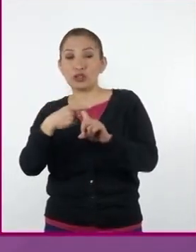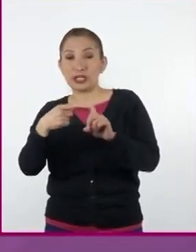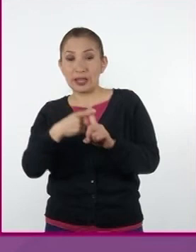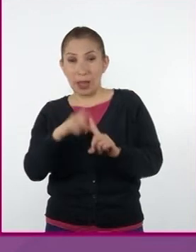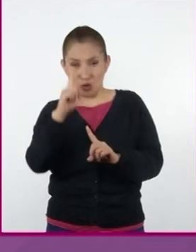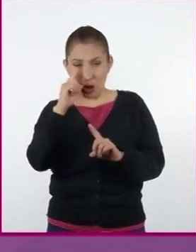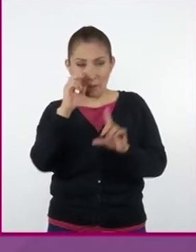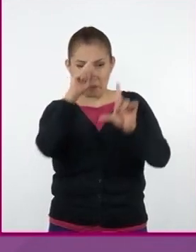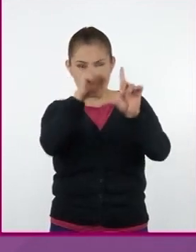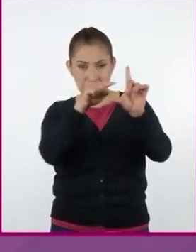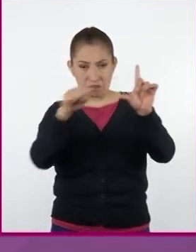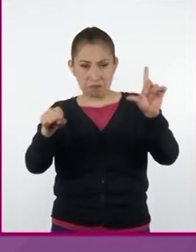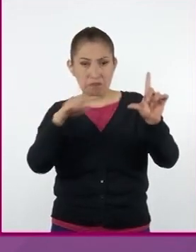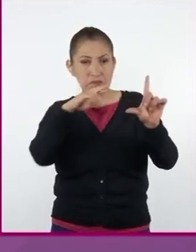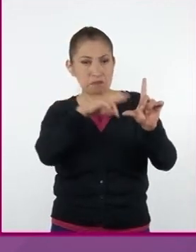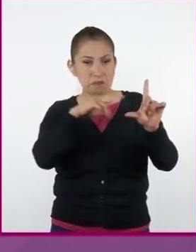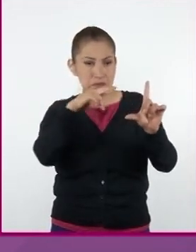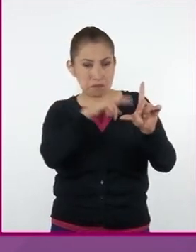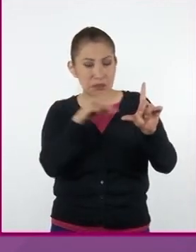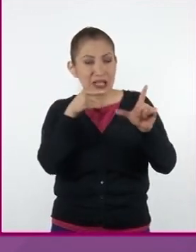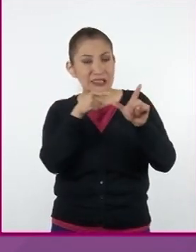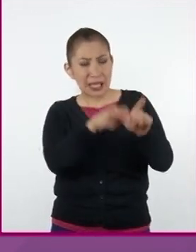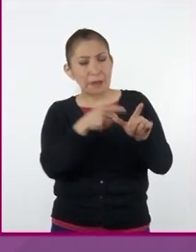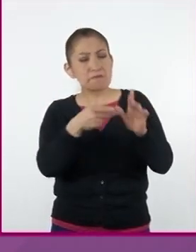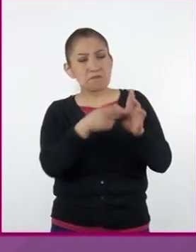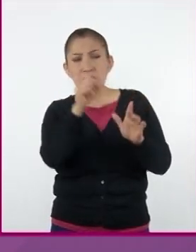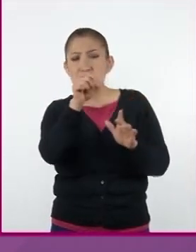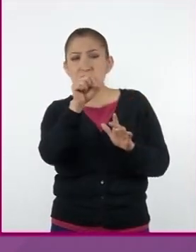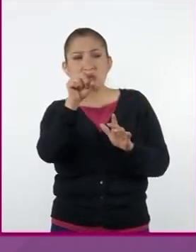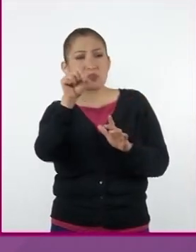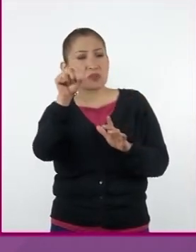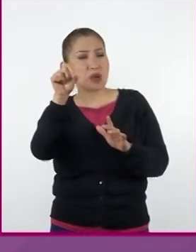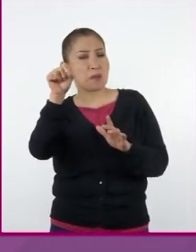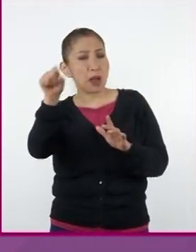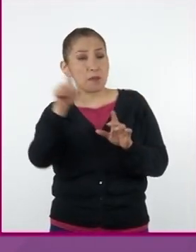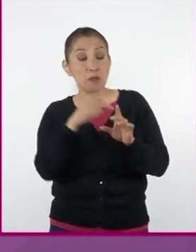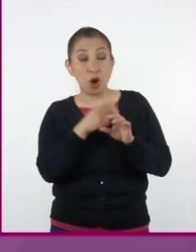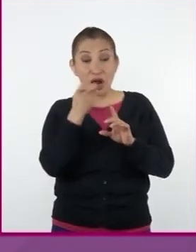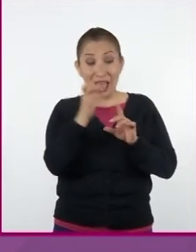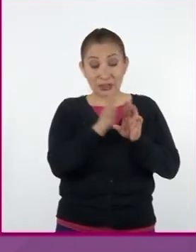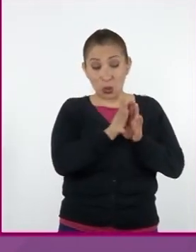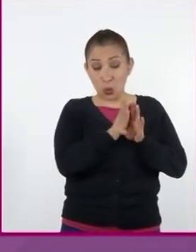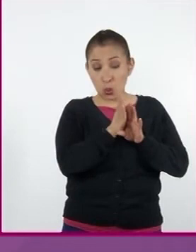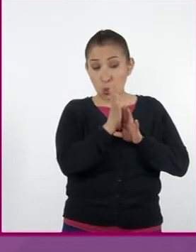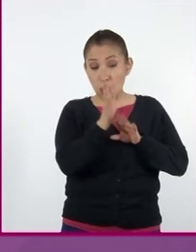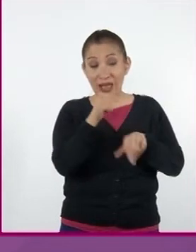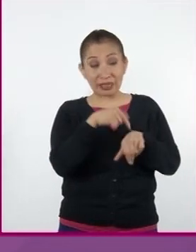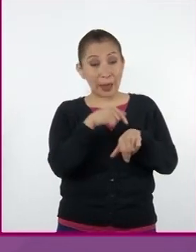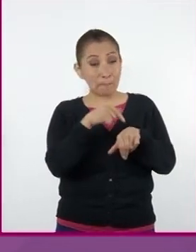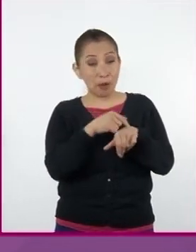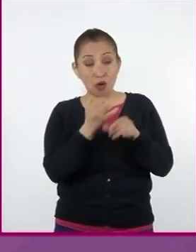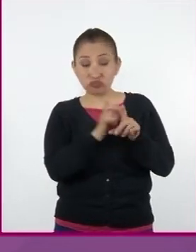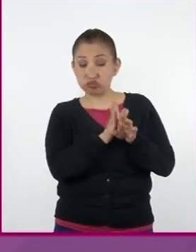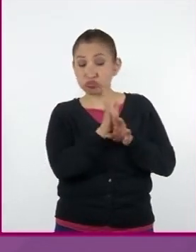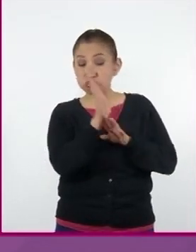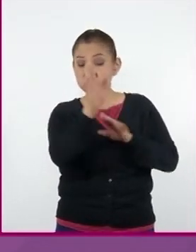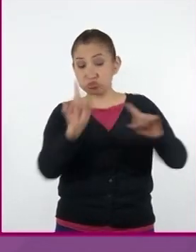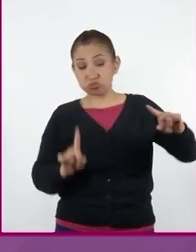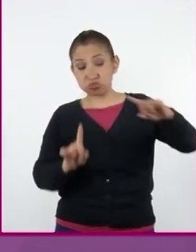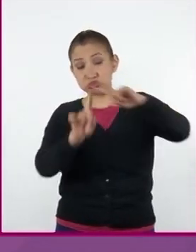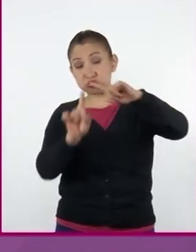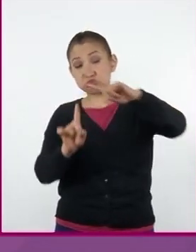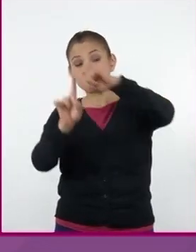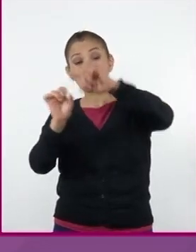una gráfica de rapidez, esta se mantiene constante, por lo que la posición en función del tiempo es una recta